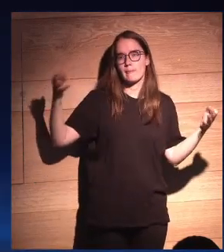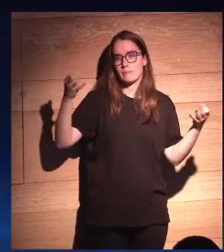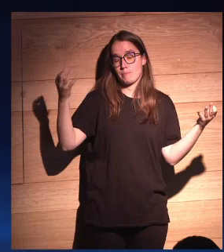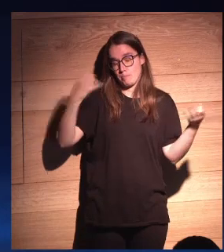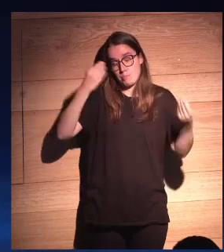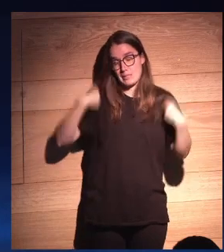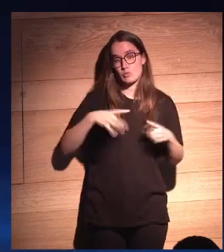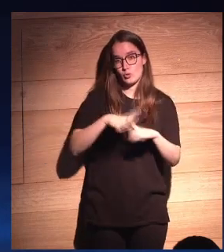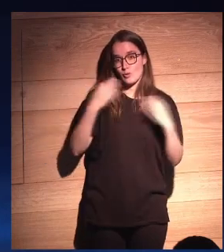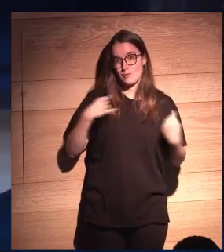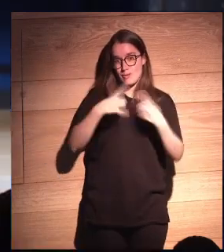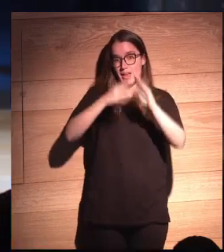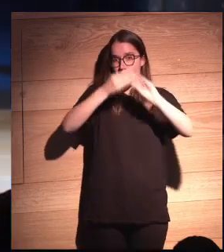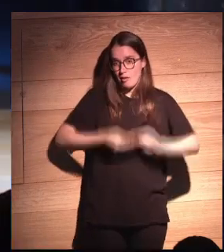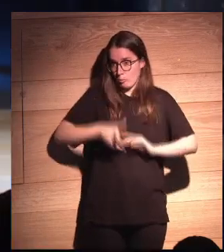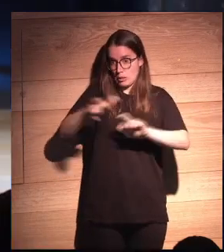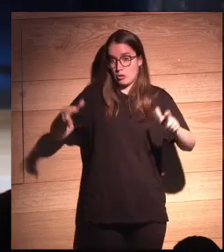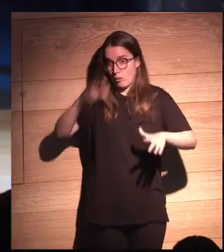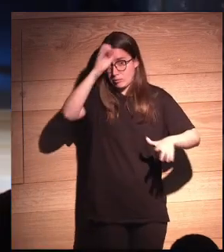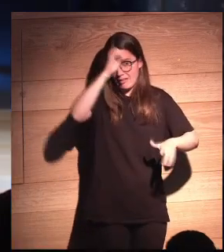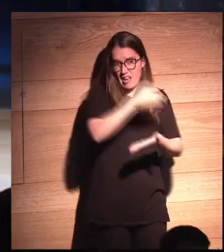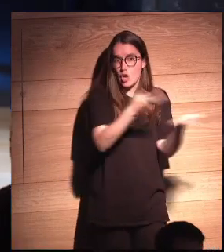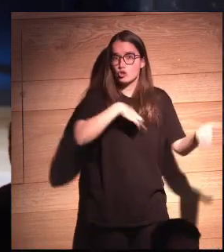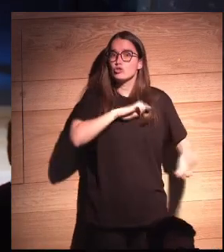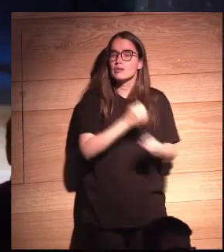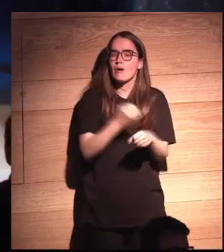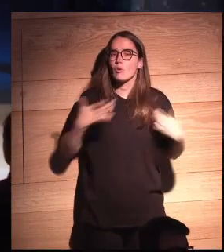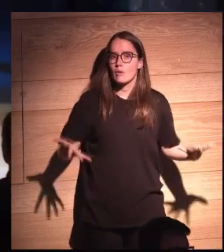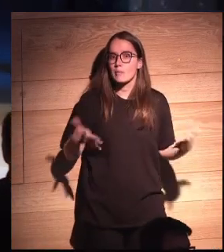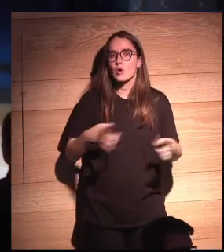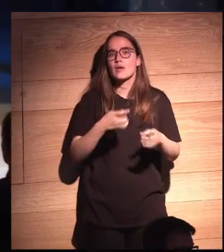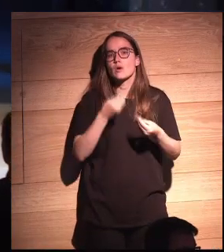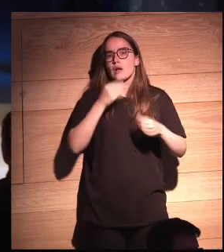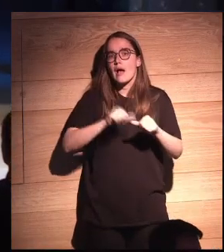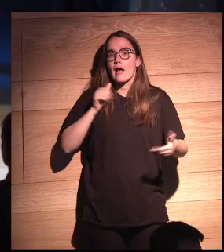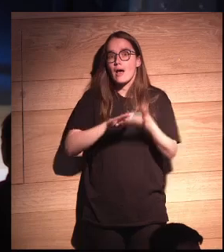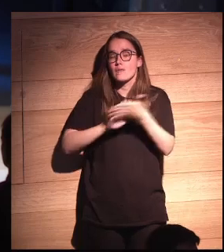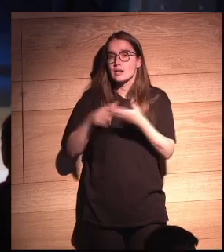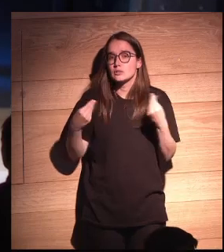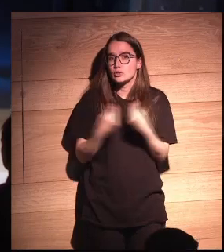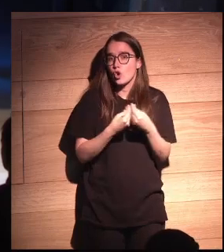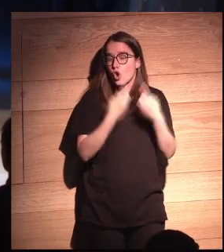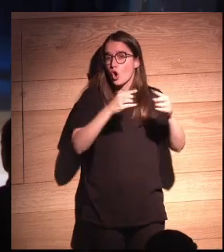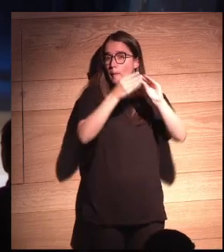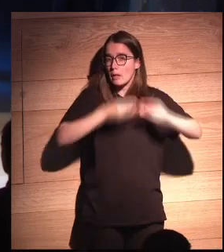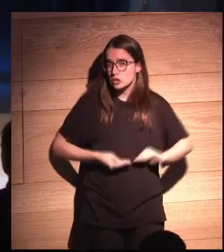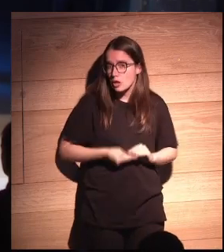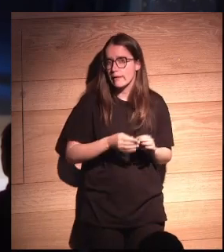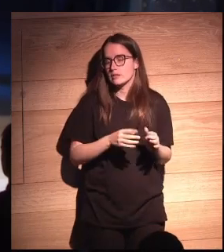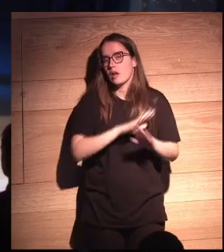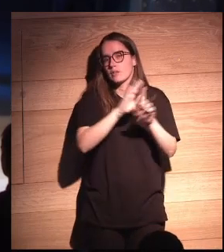nosotros los compositores. Nadie tiene idea de realmente lo que terminamos haciendo. Pero hay una analogía, hablando con varios compositores,